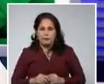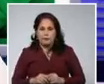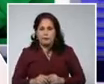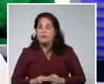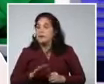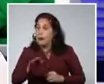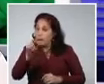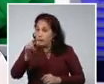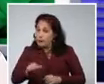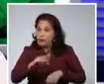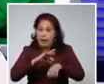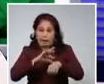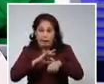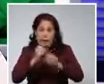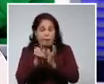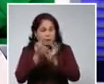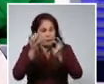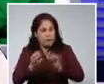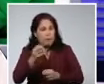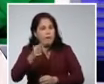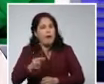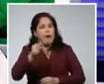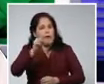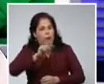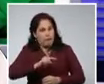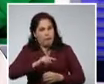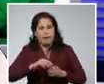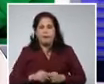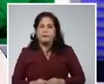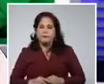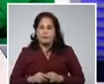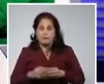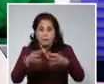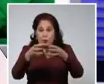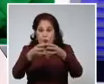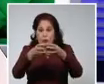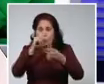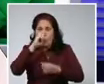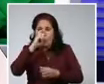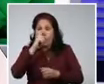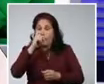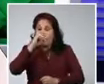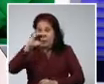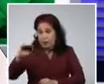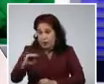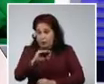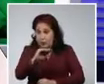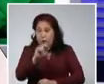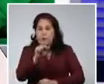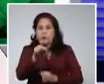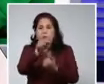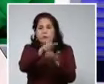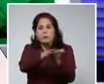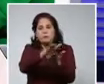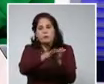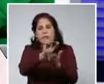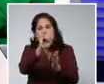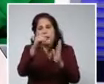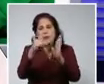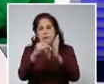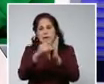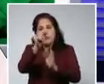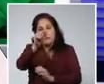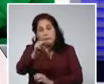pacientes diagnosticados en el día de ayer en el grupo de edades pediátricas, pues se acumulan 6.000